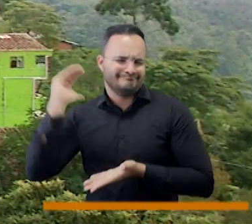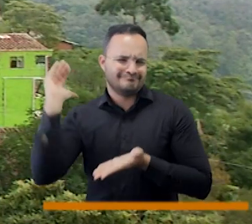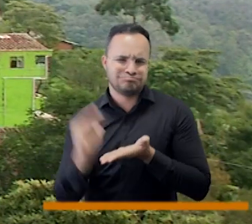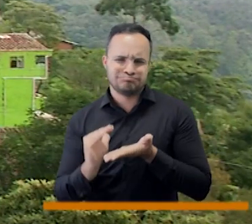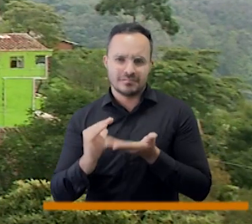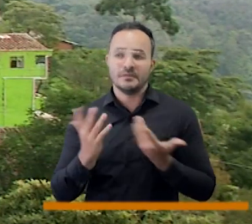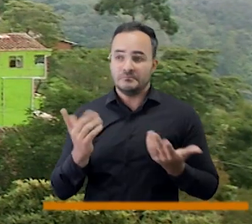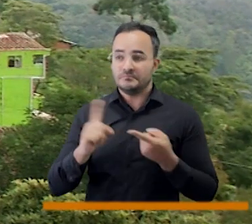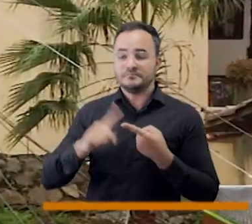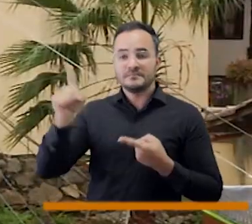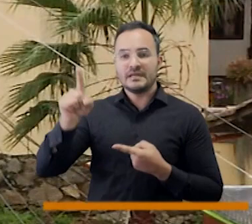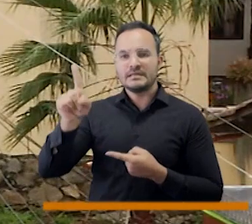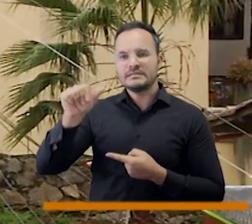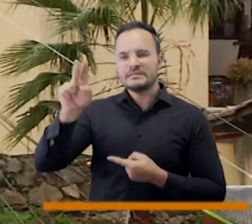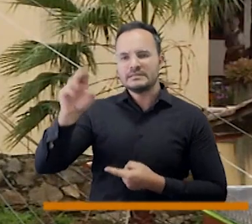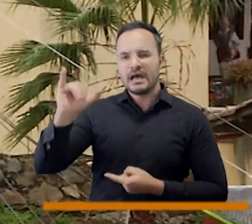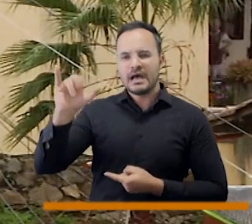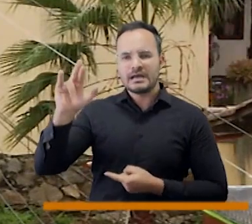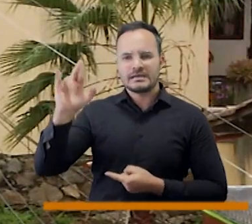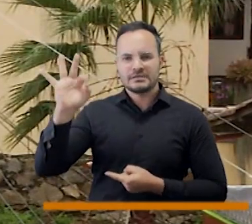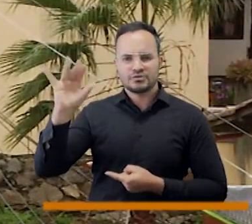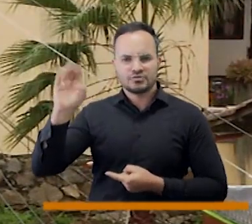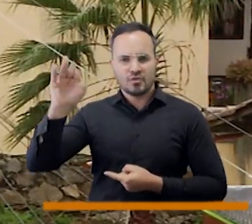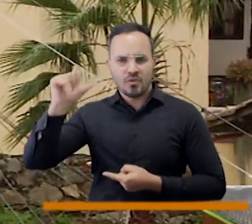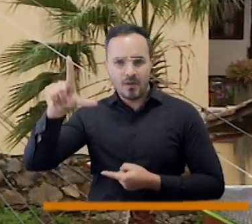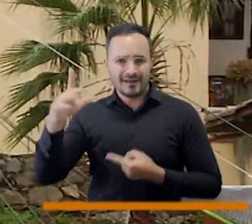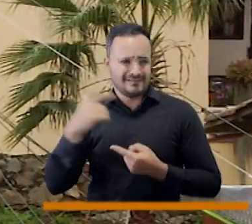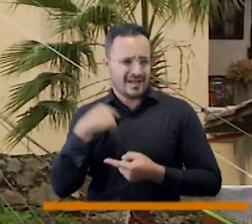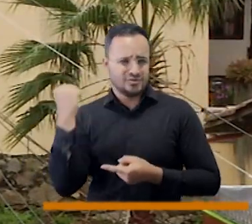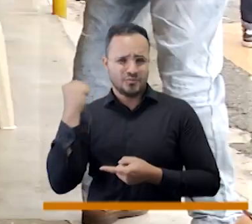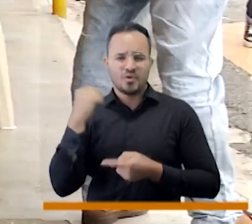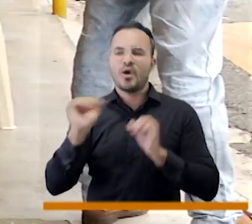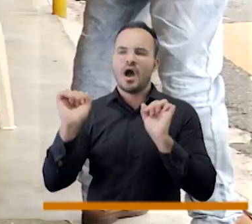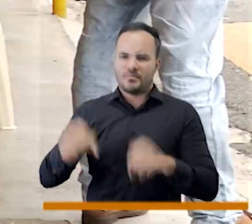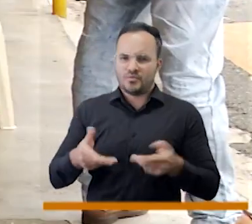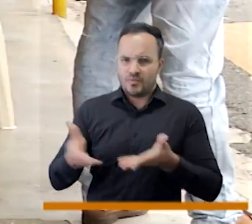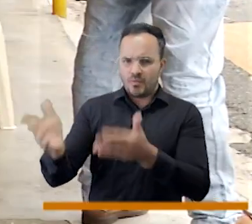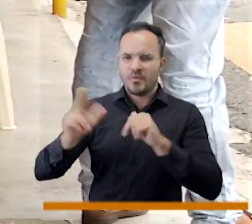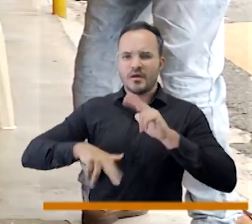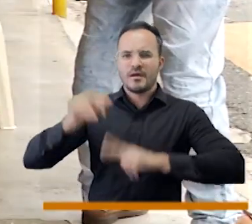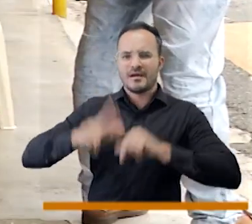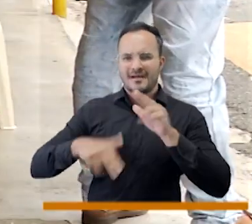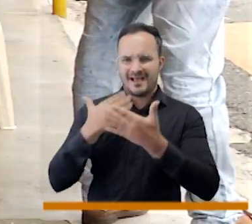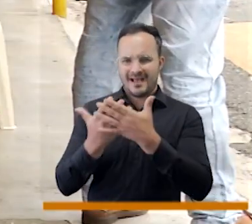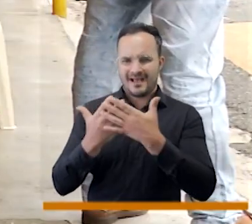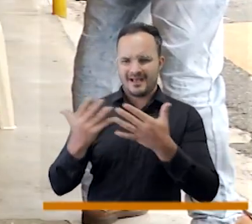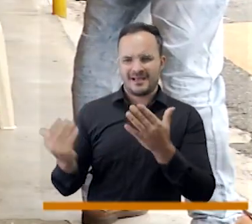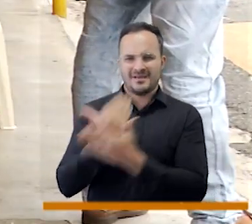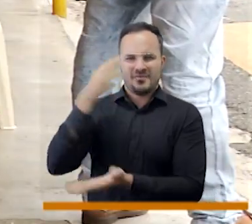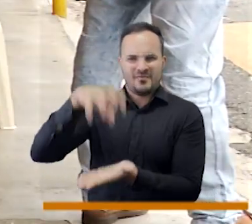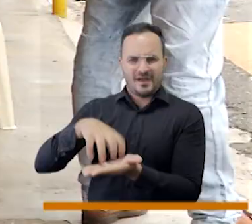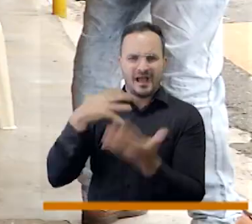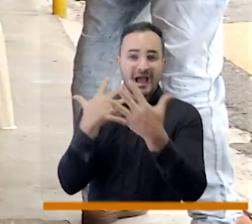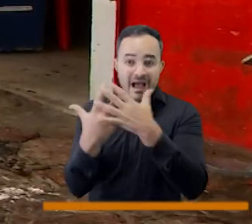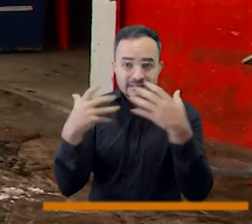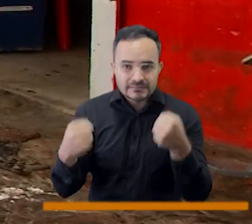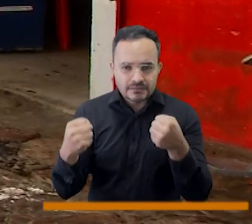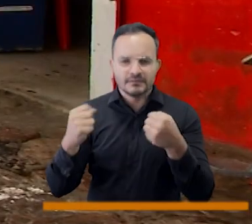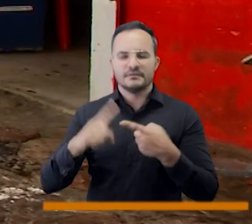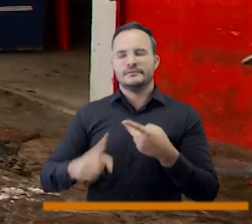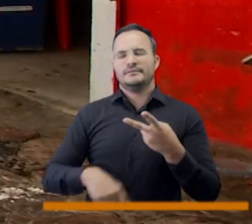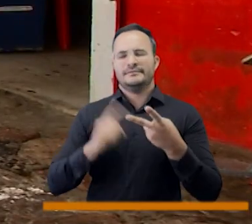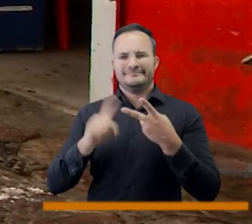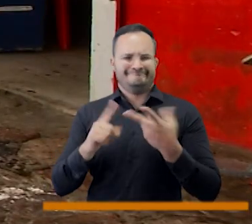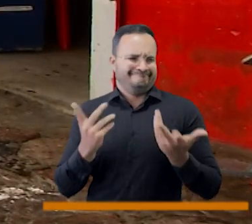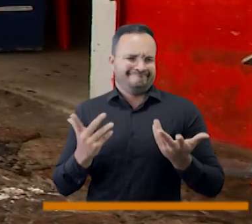rural, por ejemplo en San Cristóbal, con el tema de la nueva cárcel que aprobaron, con todos estos equipamientos de vivienda, que tenemos